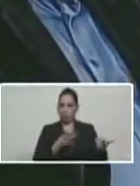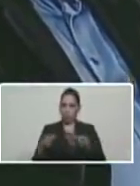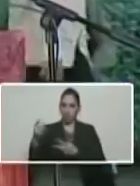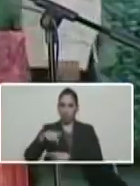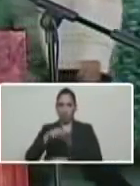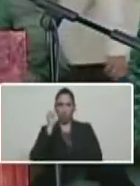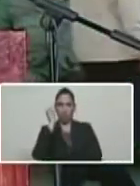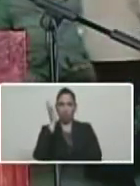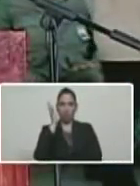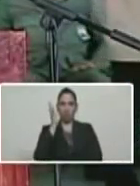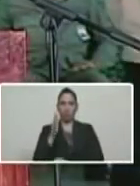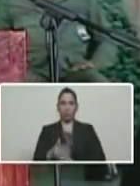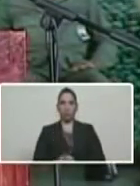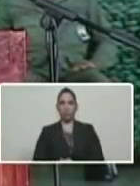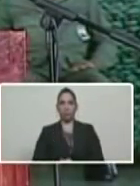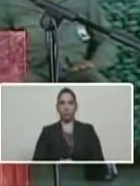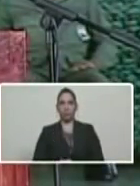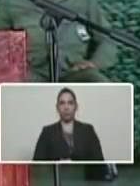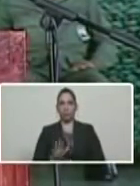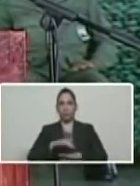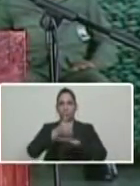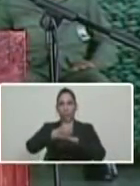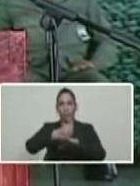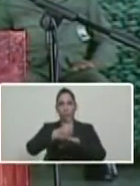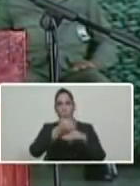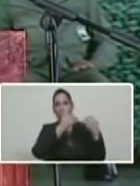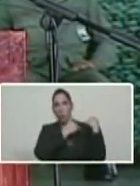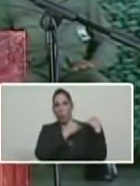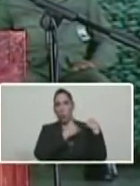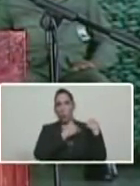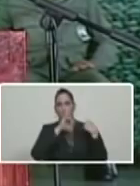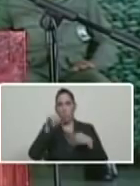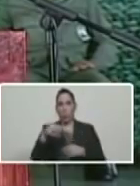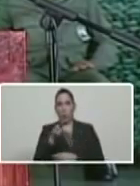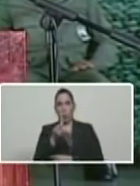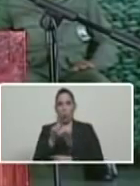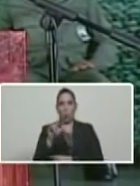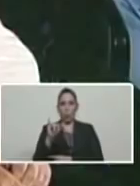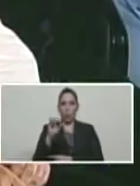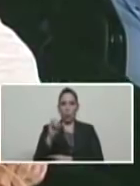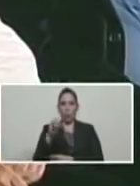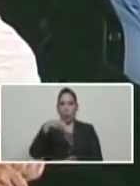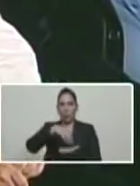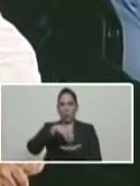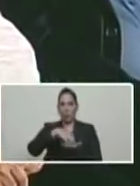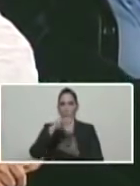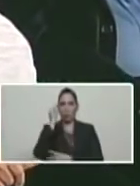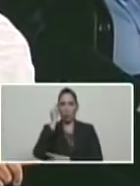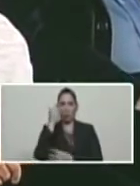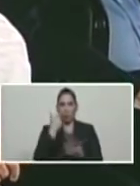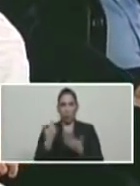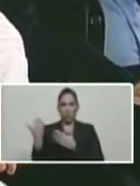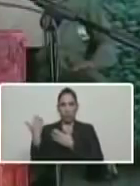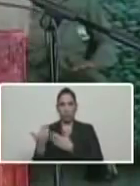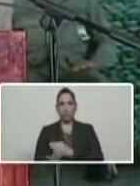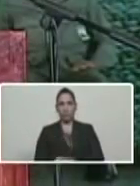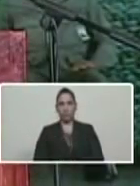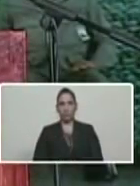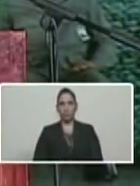acto. Capitán, compañero y amigo Julio León Heredia, gobernador del estado bolivariano de Yaracuy.